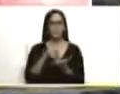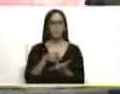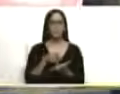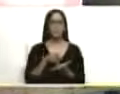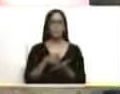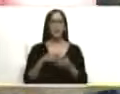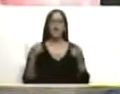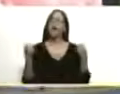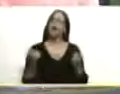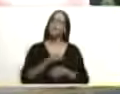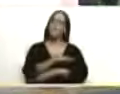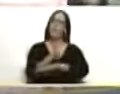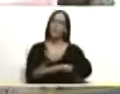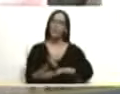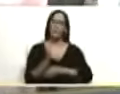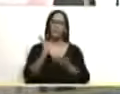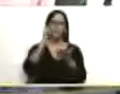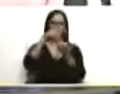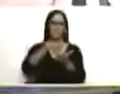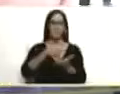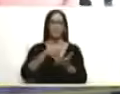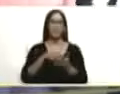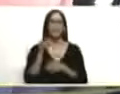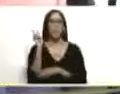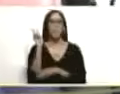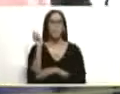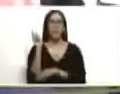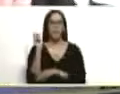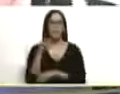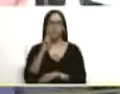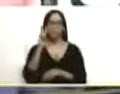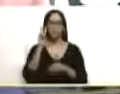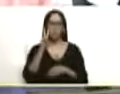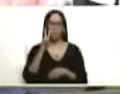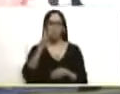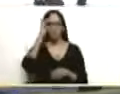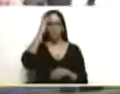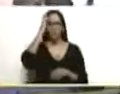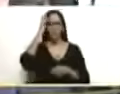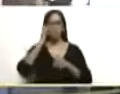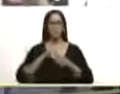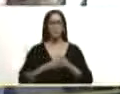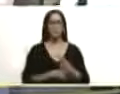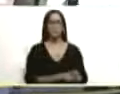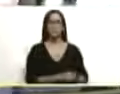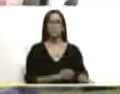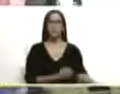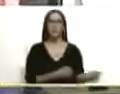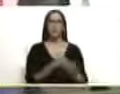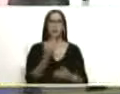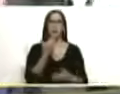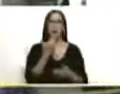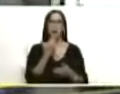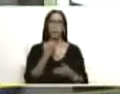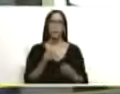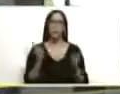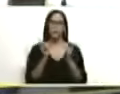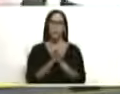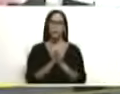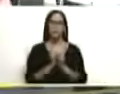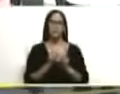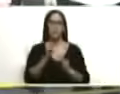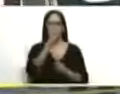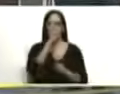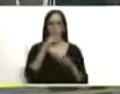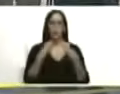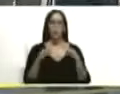Poliedro a partir de hoy, viernes 2 de febrero. Delcy. Presidente, aquí algo muy concreto. La banca pública